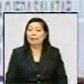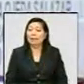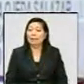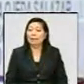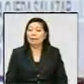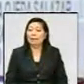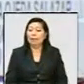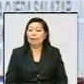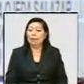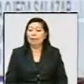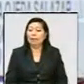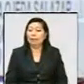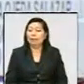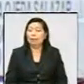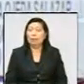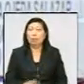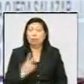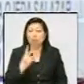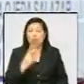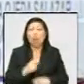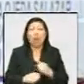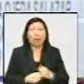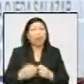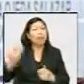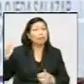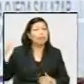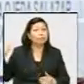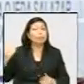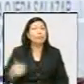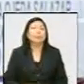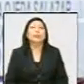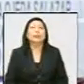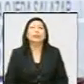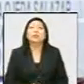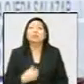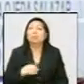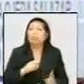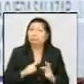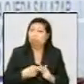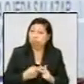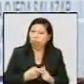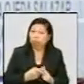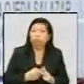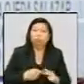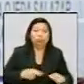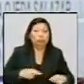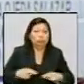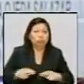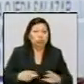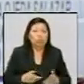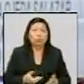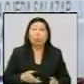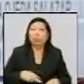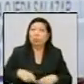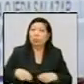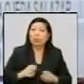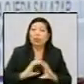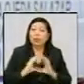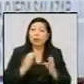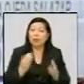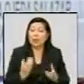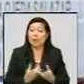Hace ya un par de años que hemos comenzado a recorrer los pasillos del